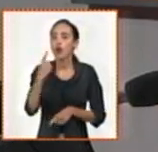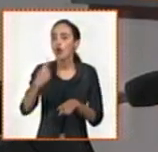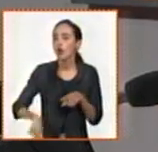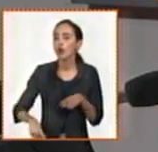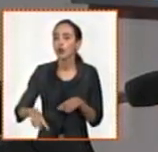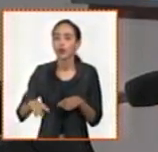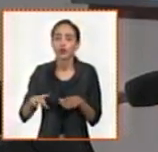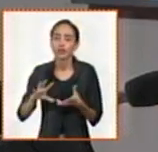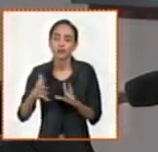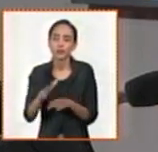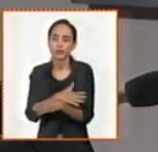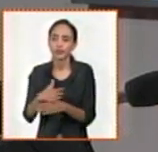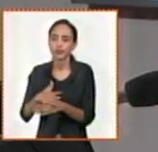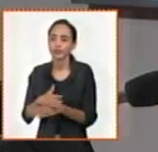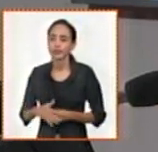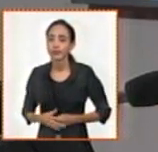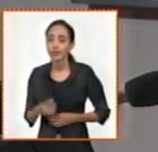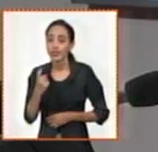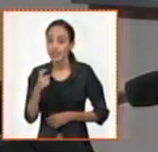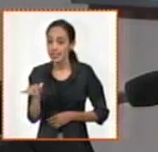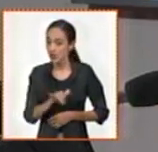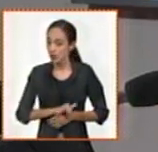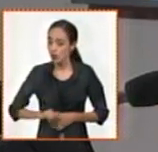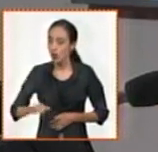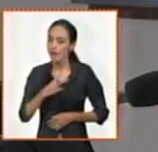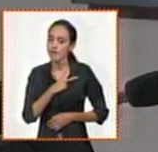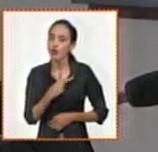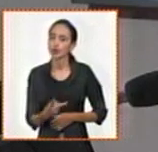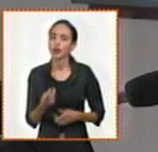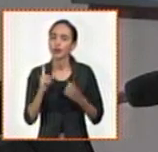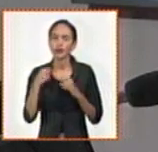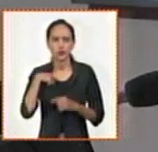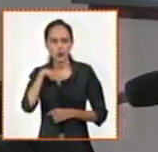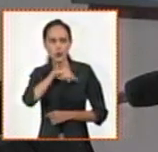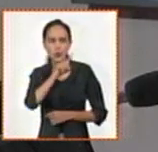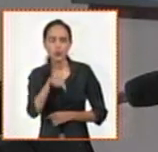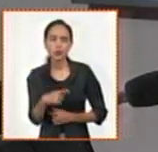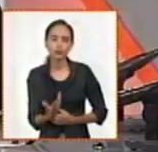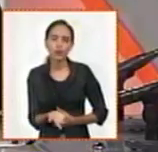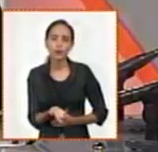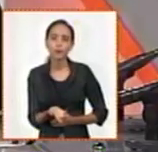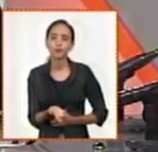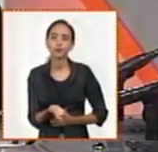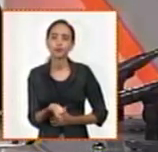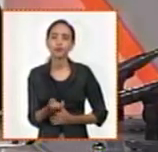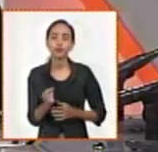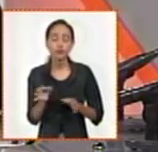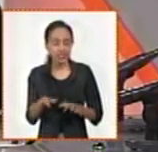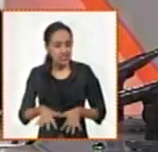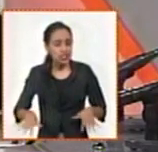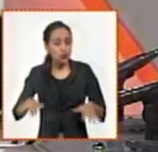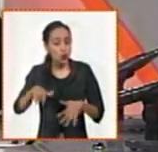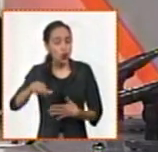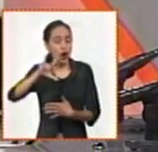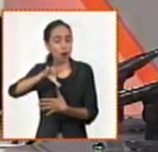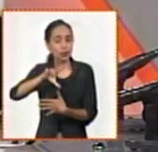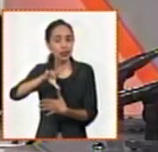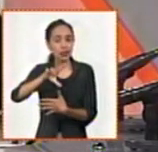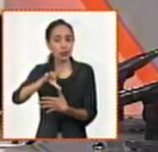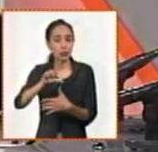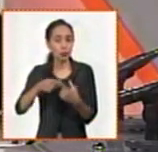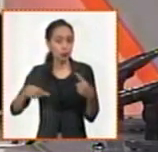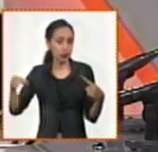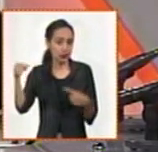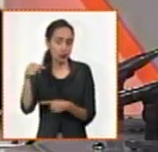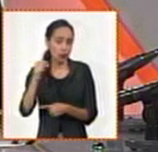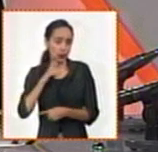alternativa. Y necesitan también voluntad política. Ahora, sí, yo preguntaba a Georgina, la realidad hoy en América Latina y en particular,